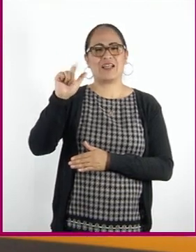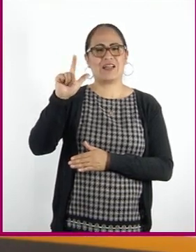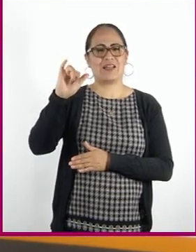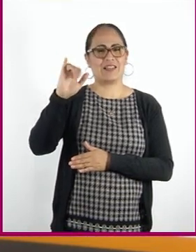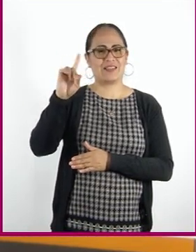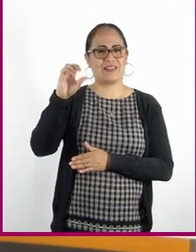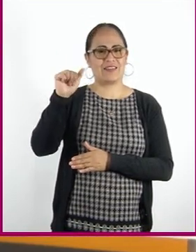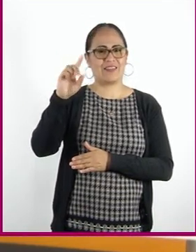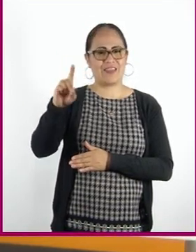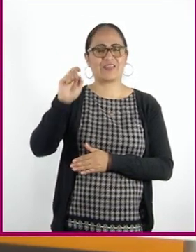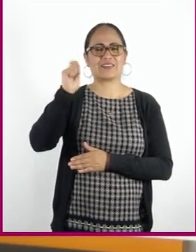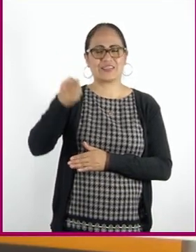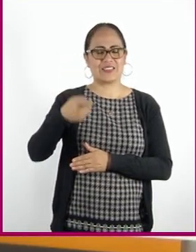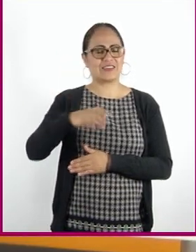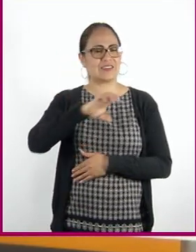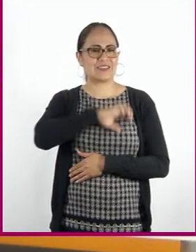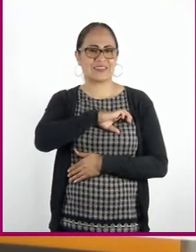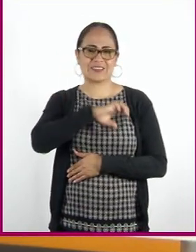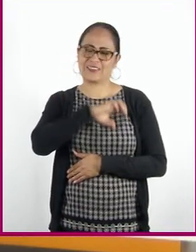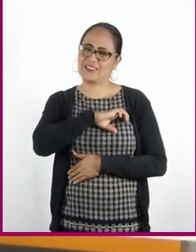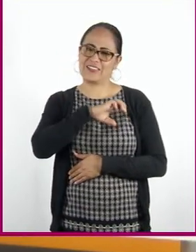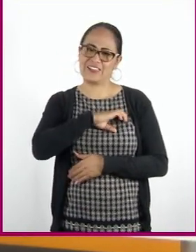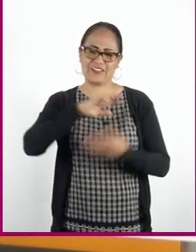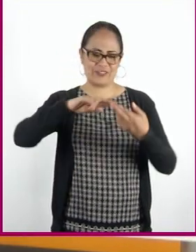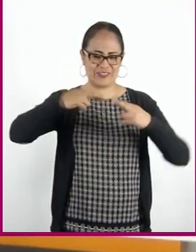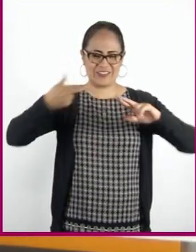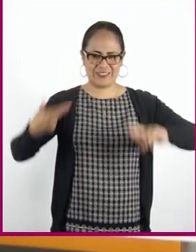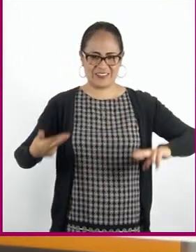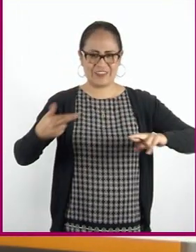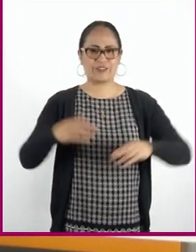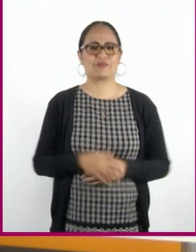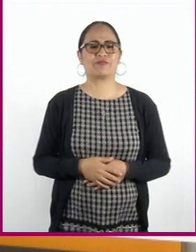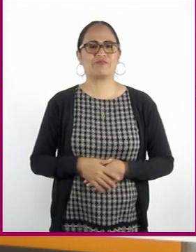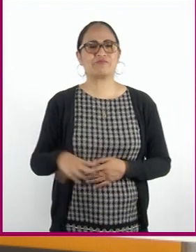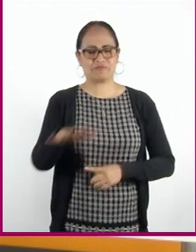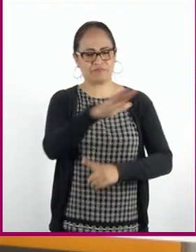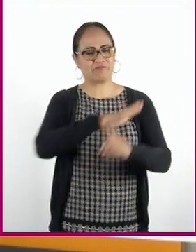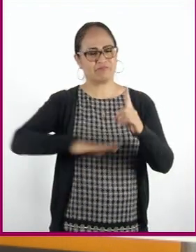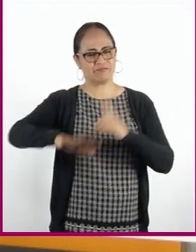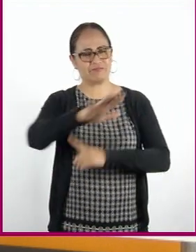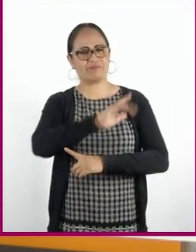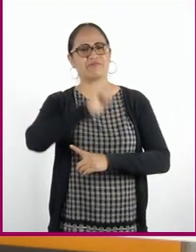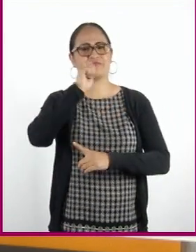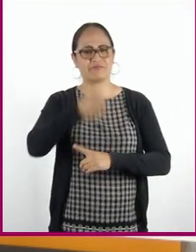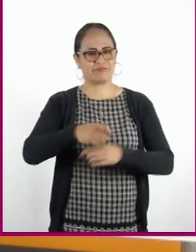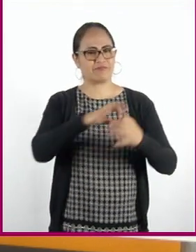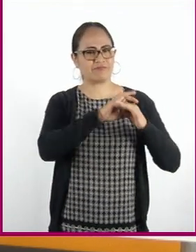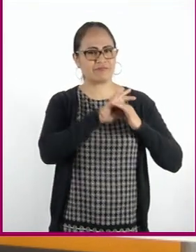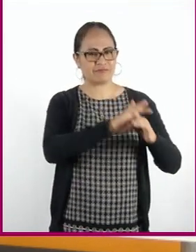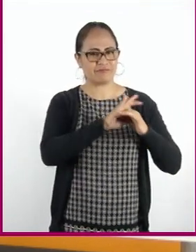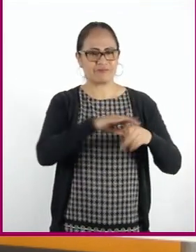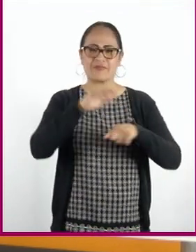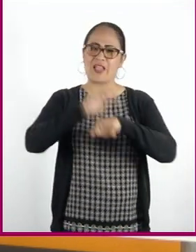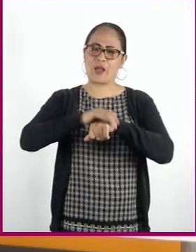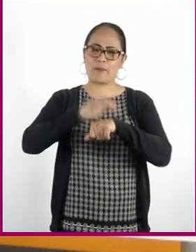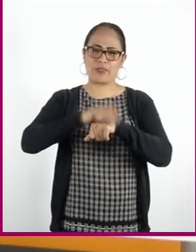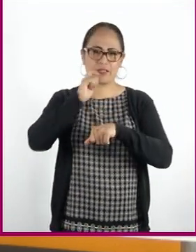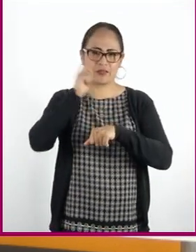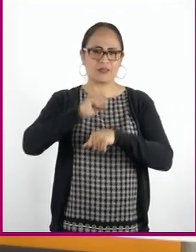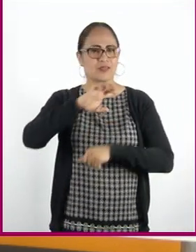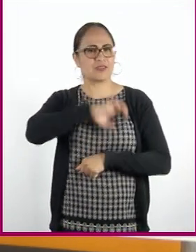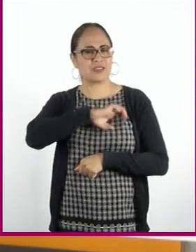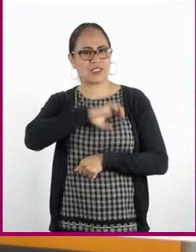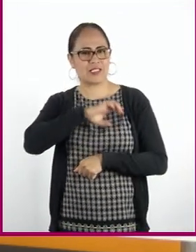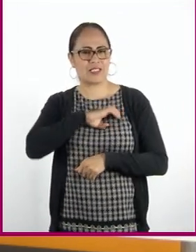crear relaciones con todo lo que conforma el entorno y tiene diversas índoles: filiales, amistosas,